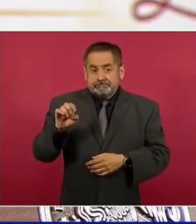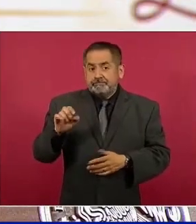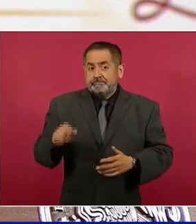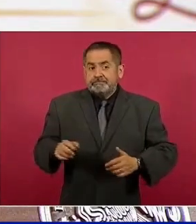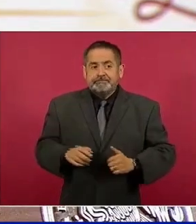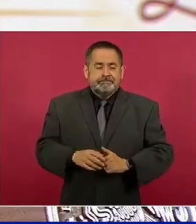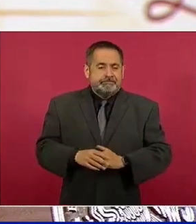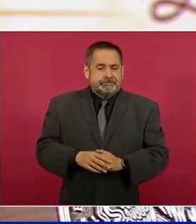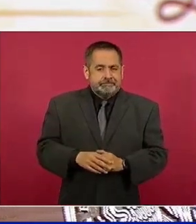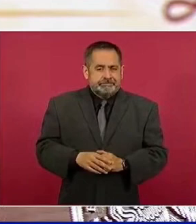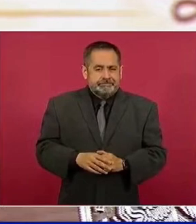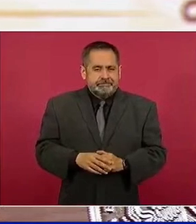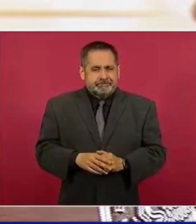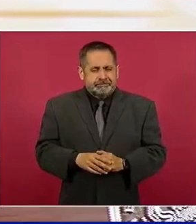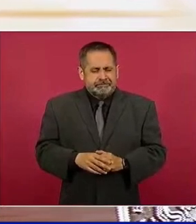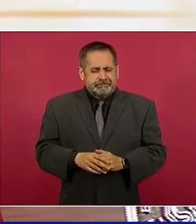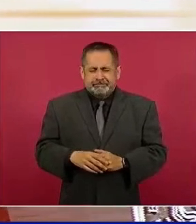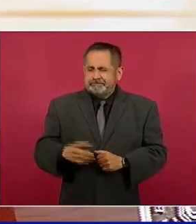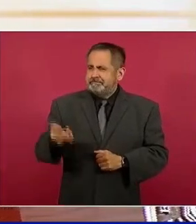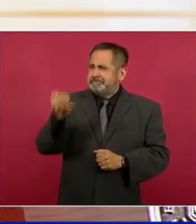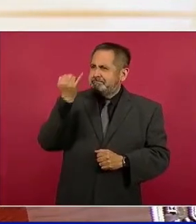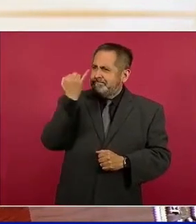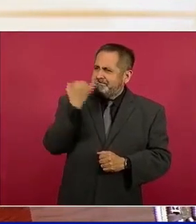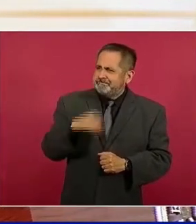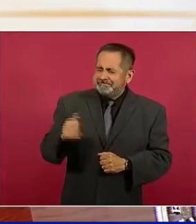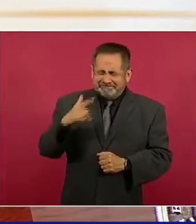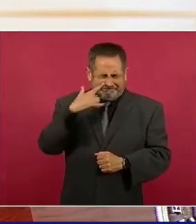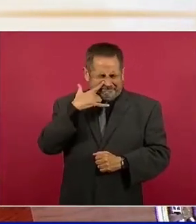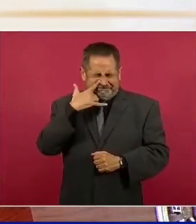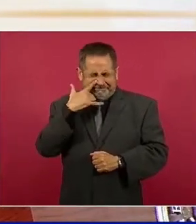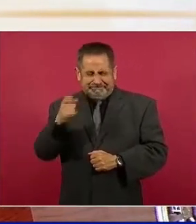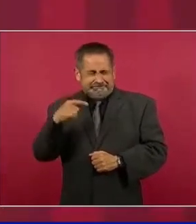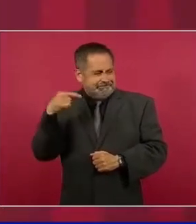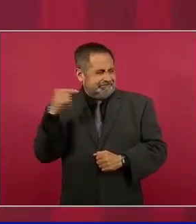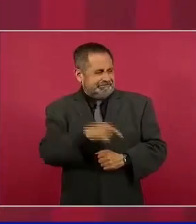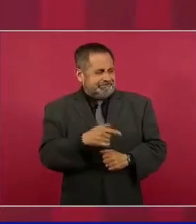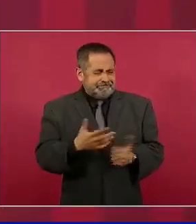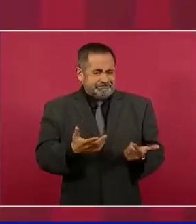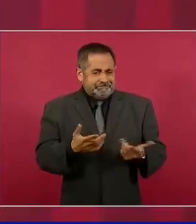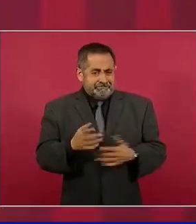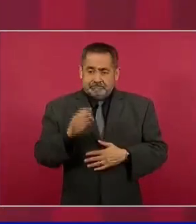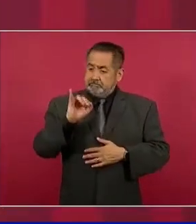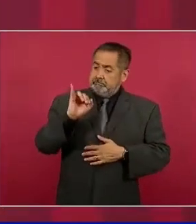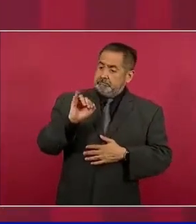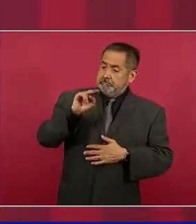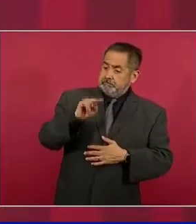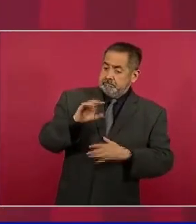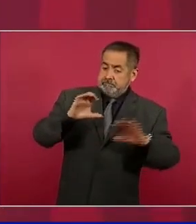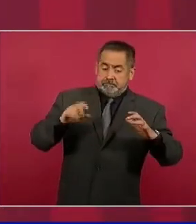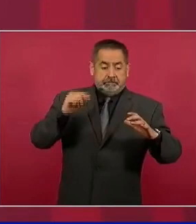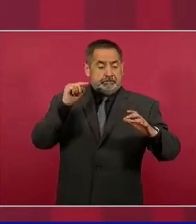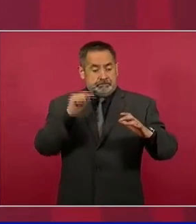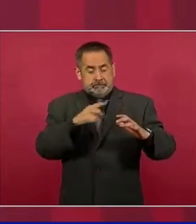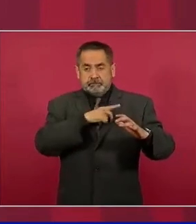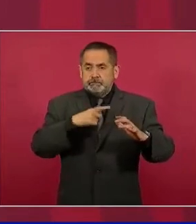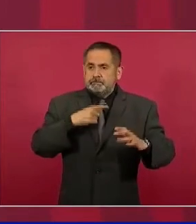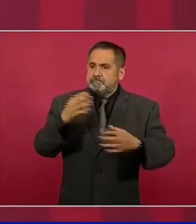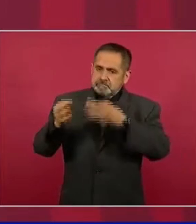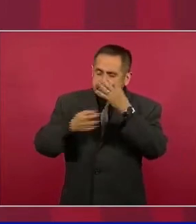Una paradoja que los que deben de estar promoviendo la